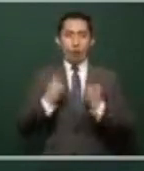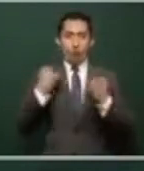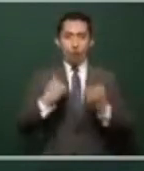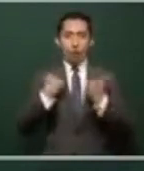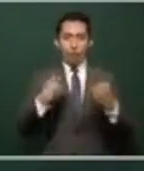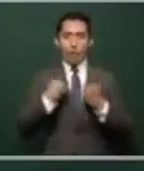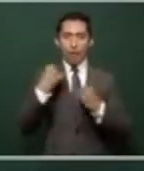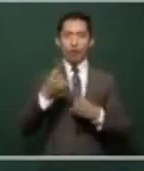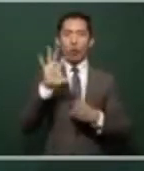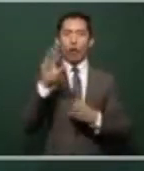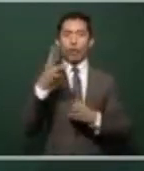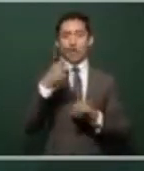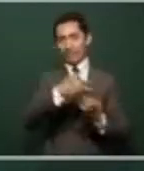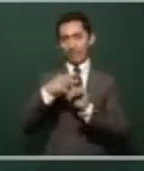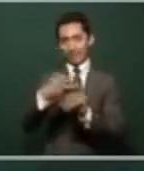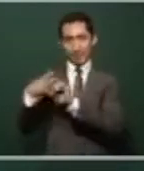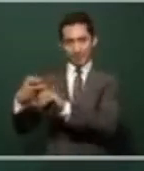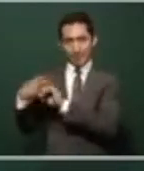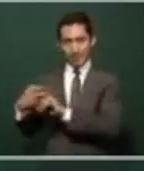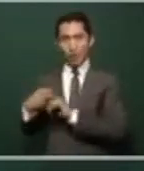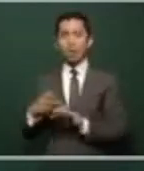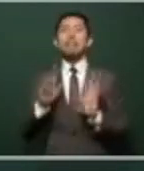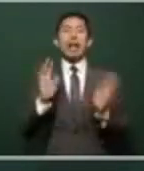comisión, se está trabajando